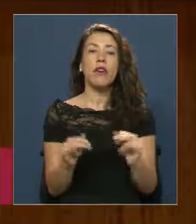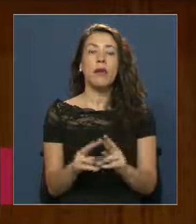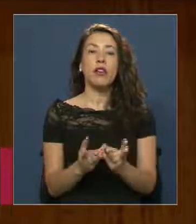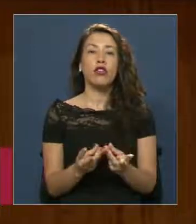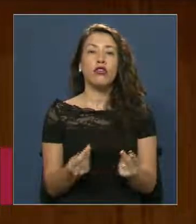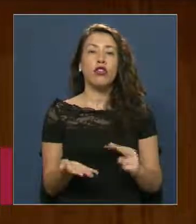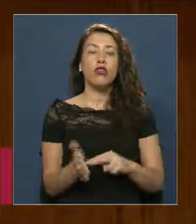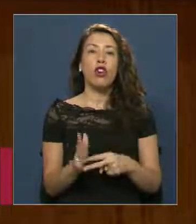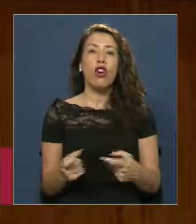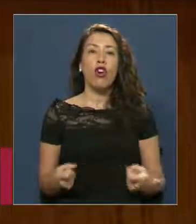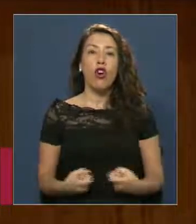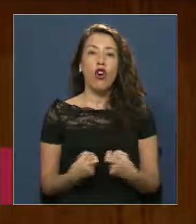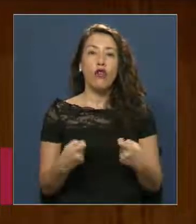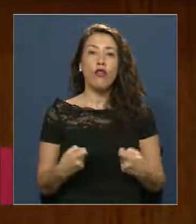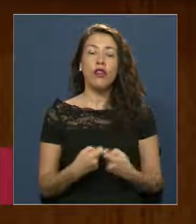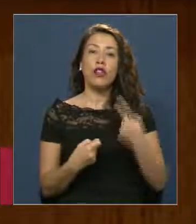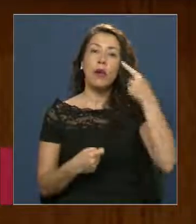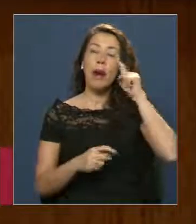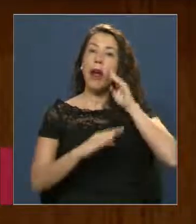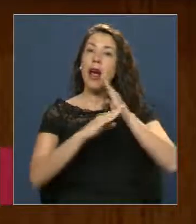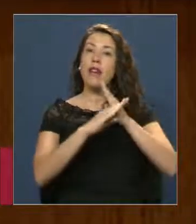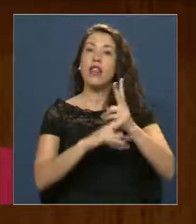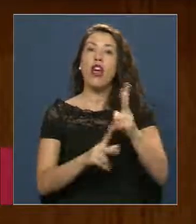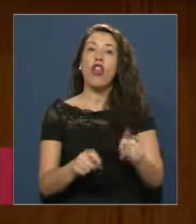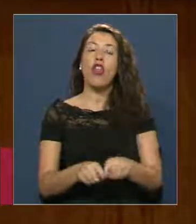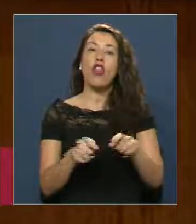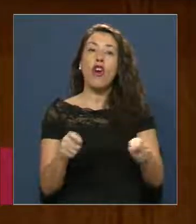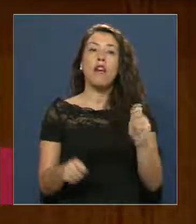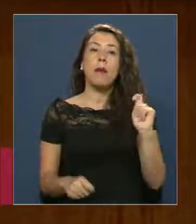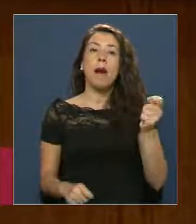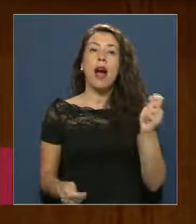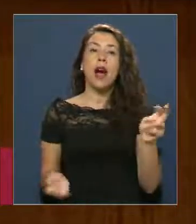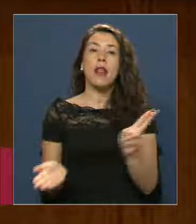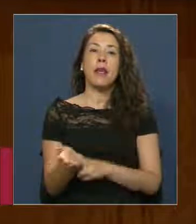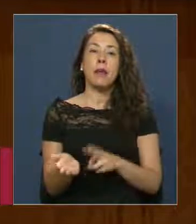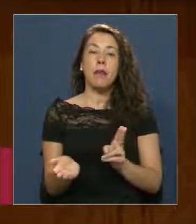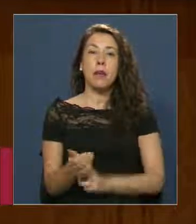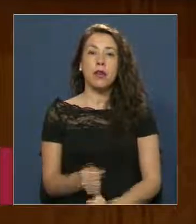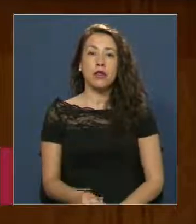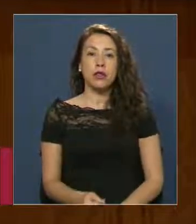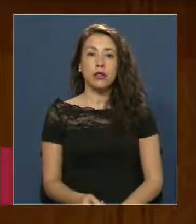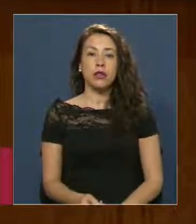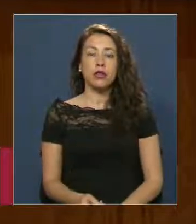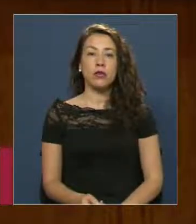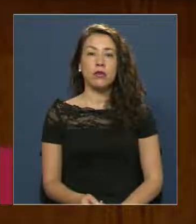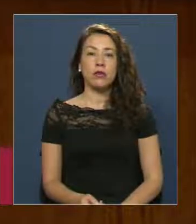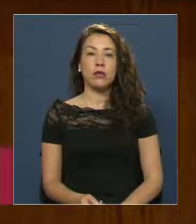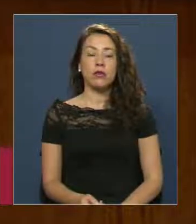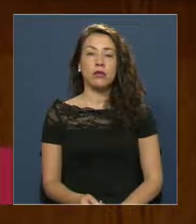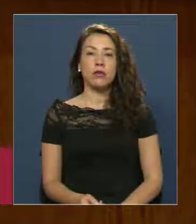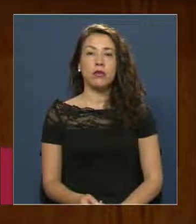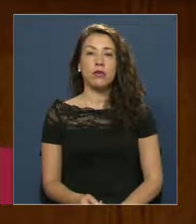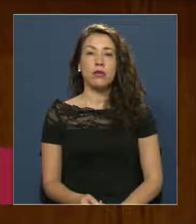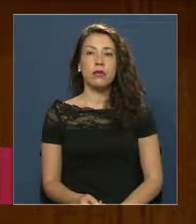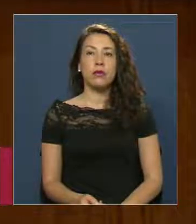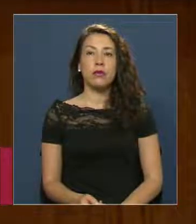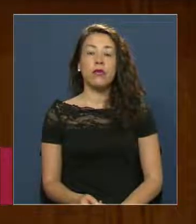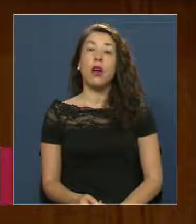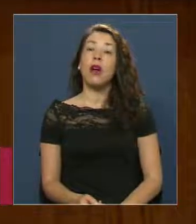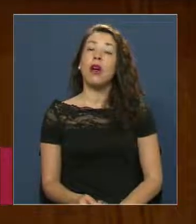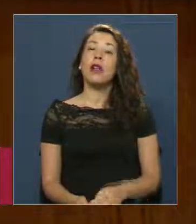de controversia para evitar la doble imposición. Con la finalidad anterior